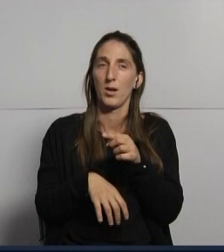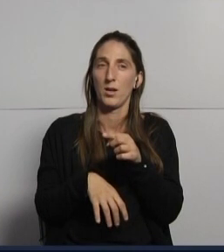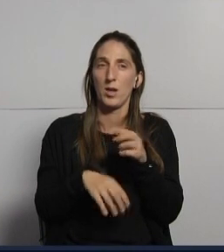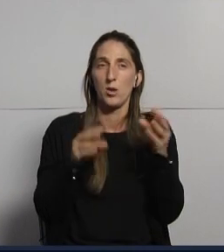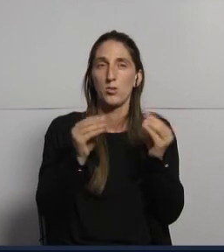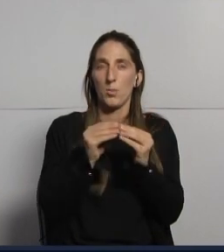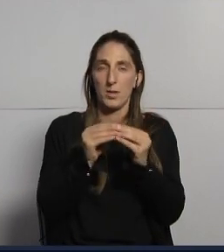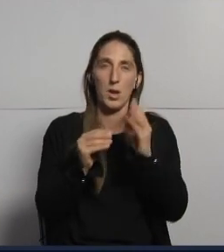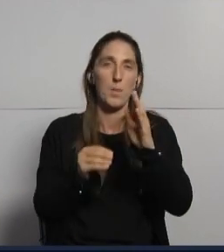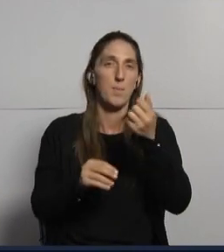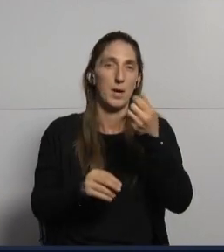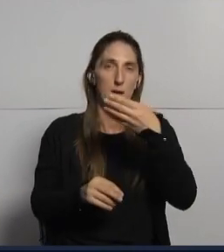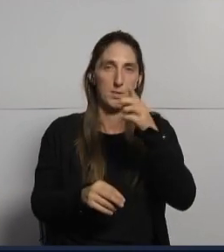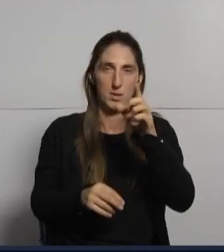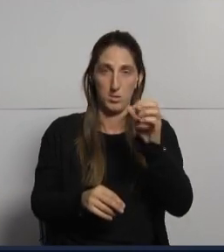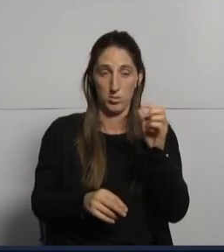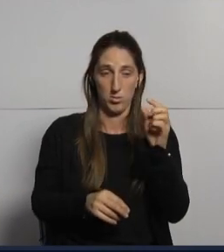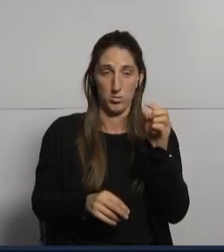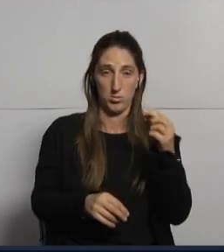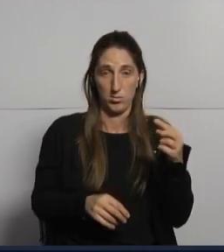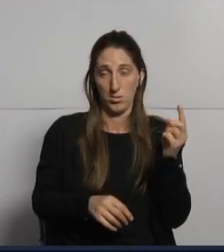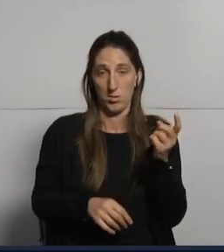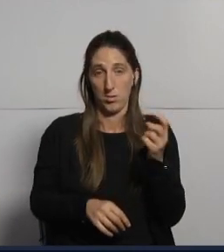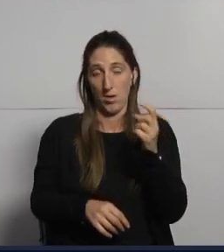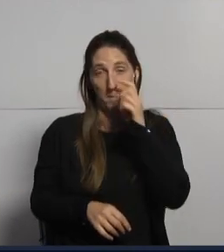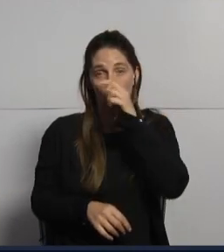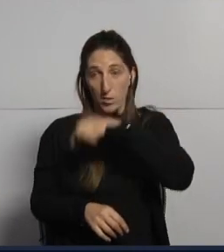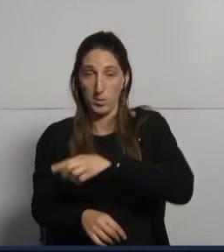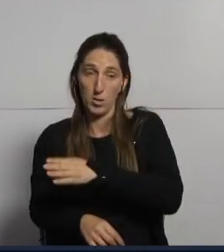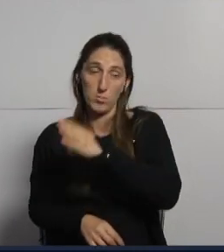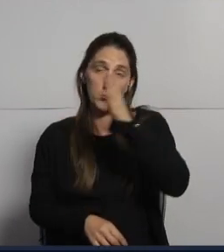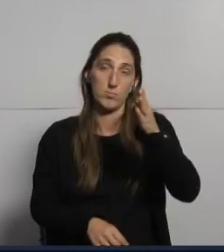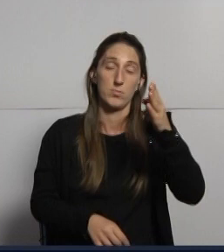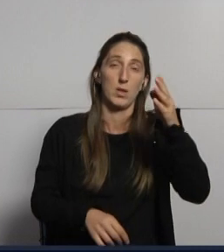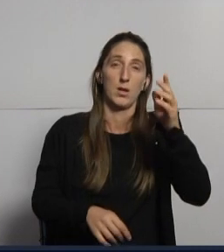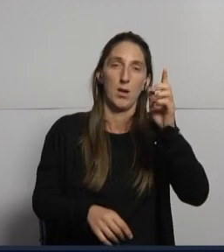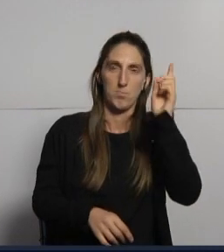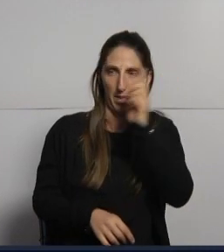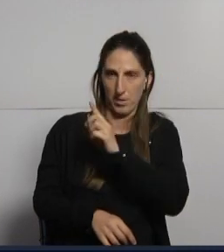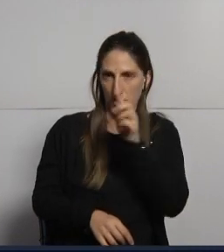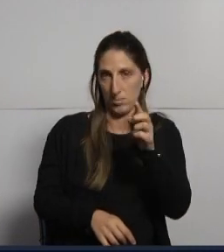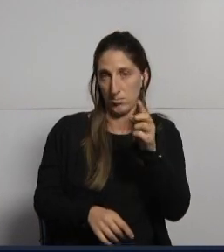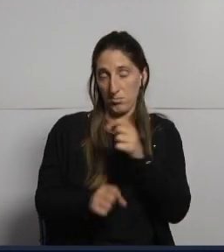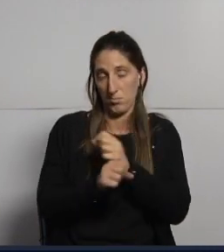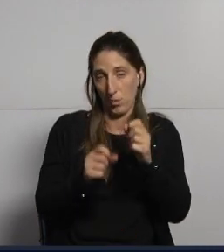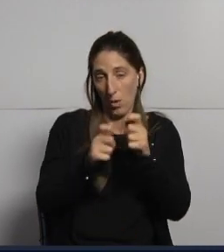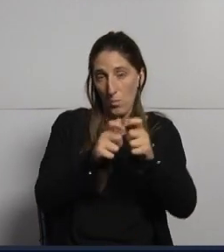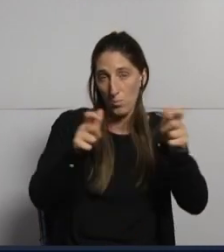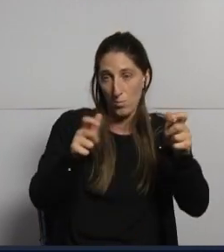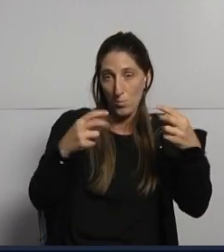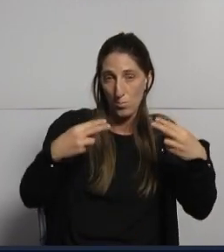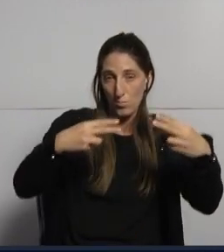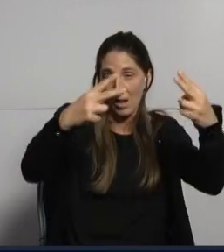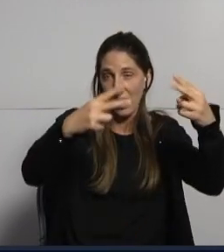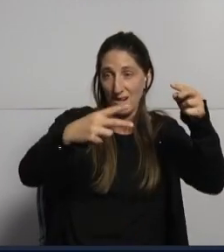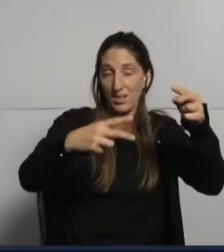un compañero, Pablo, viajó a Montevideo, Madrid, entonces podríamos expandir este vuelo a ver de qué